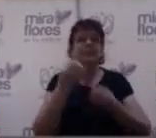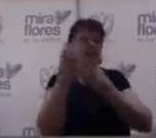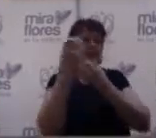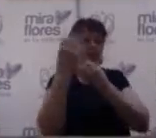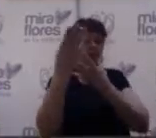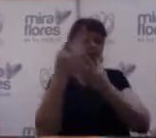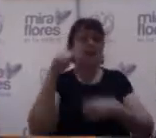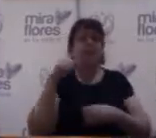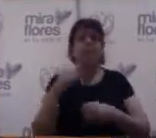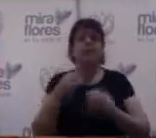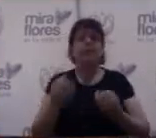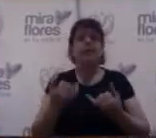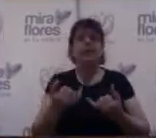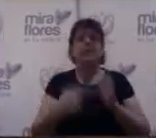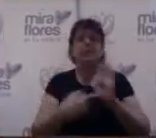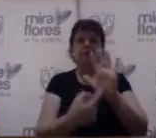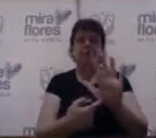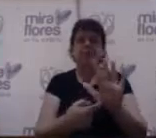Muchas gracias.